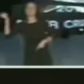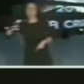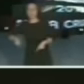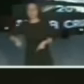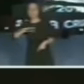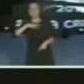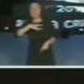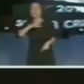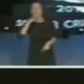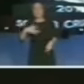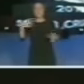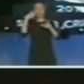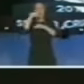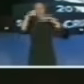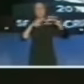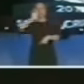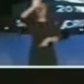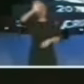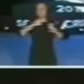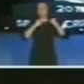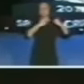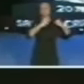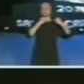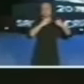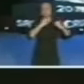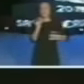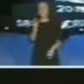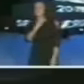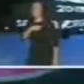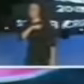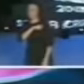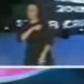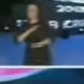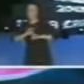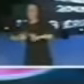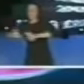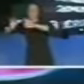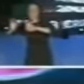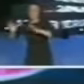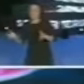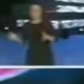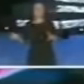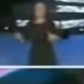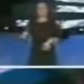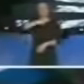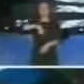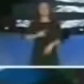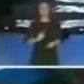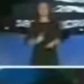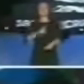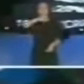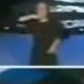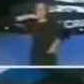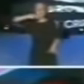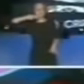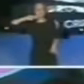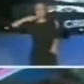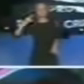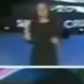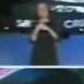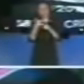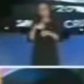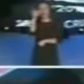una gran potencia mundial y España sea España. Nosotros sí valoramos la labor docente y creemos que quienes la